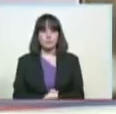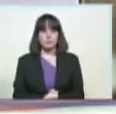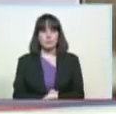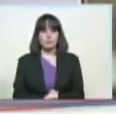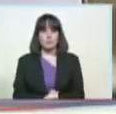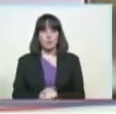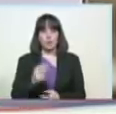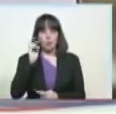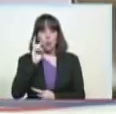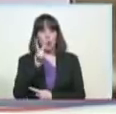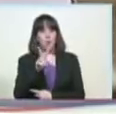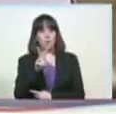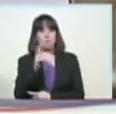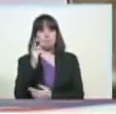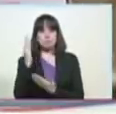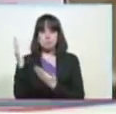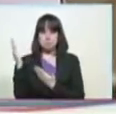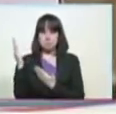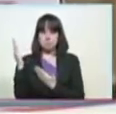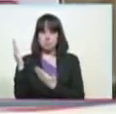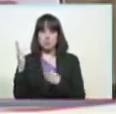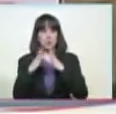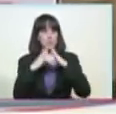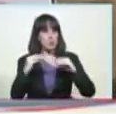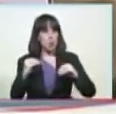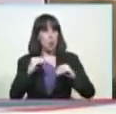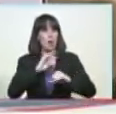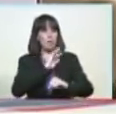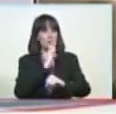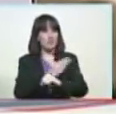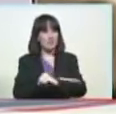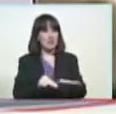yo me maravillo cuando veo toda la potencialidad